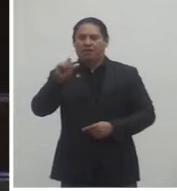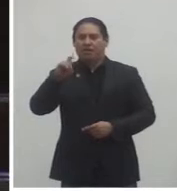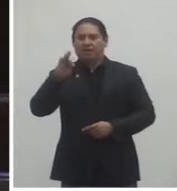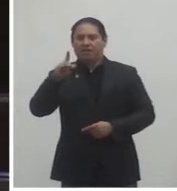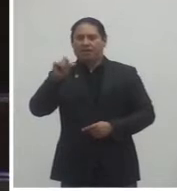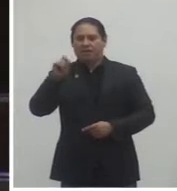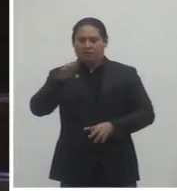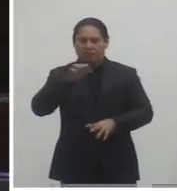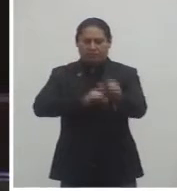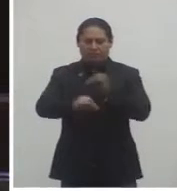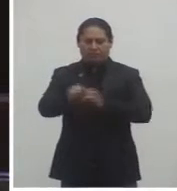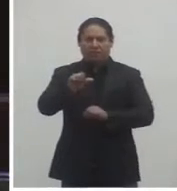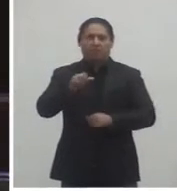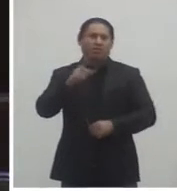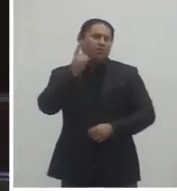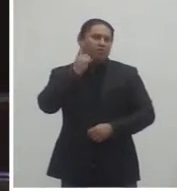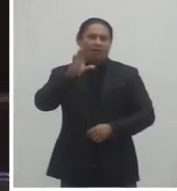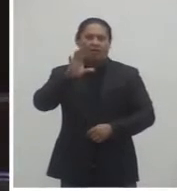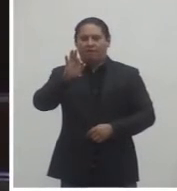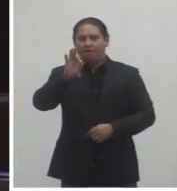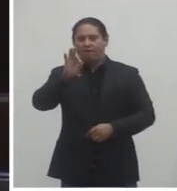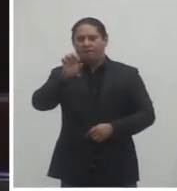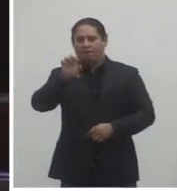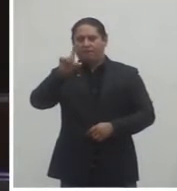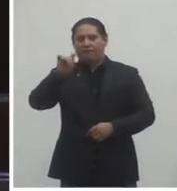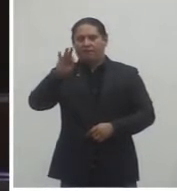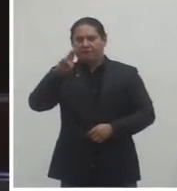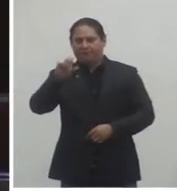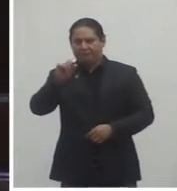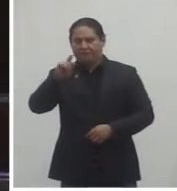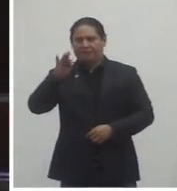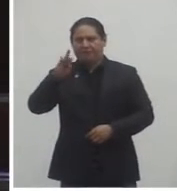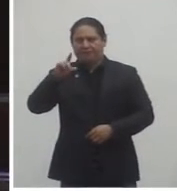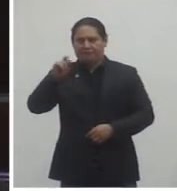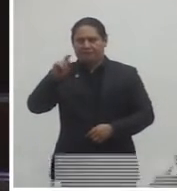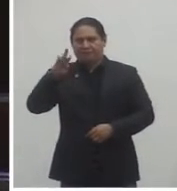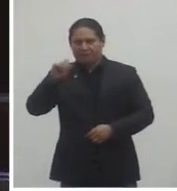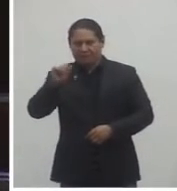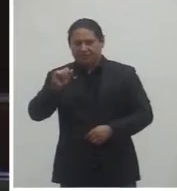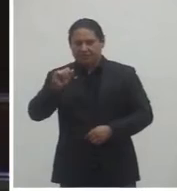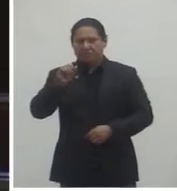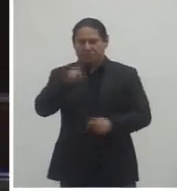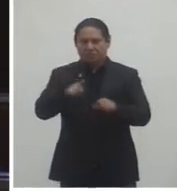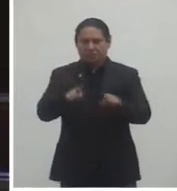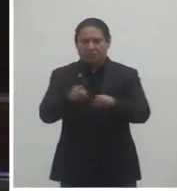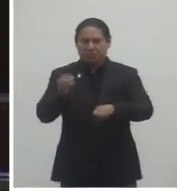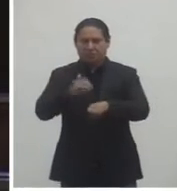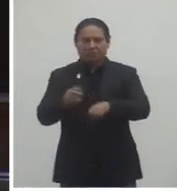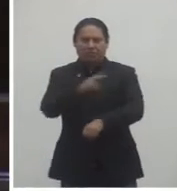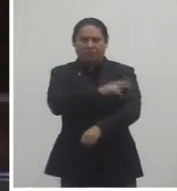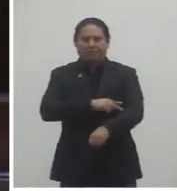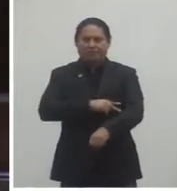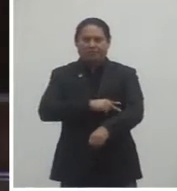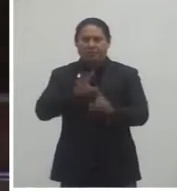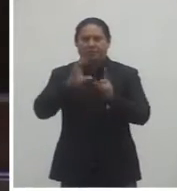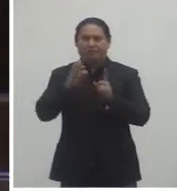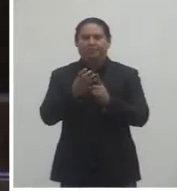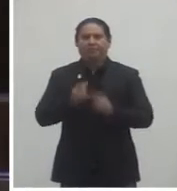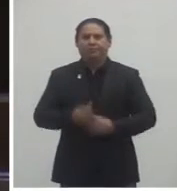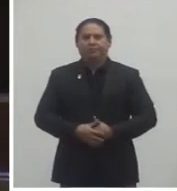en sustitución al diputado Felipe de Jesús Granda Pastrana, quien ocupará el cargo de vocal en la referida